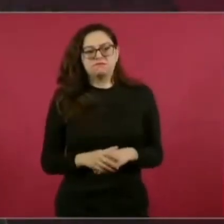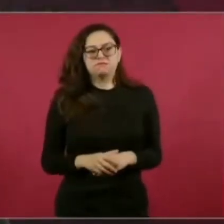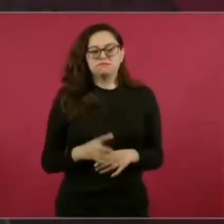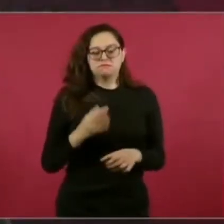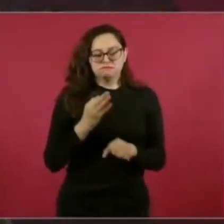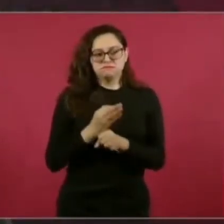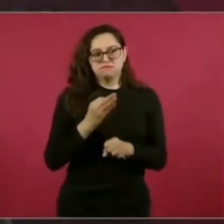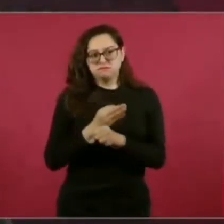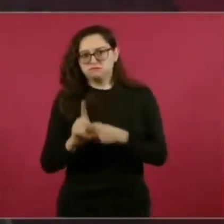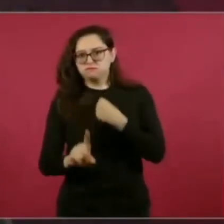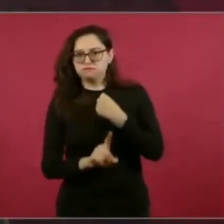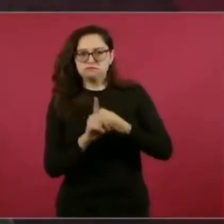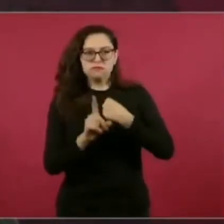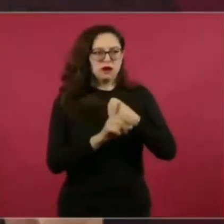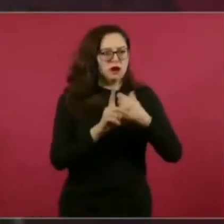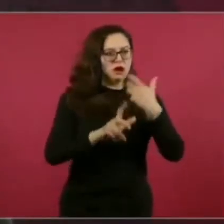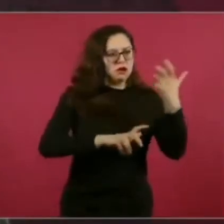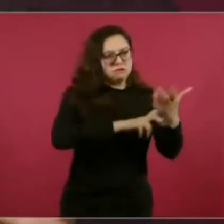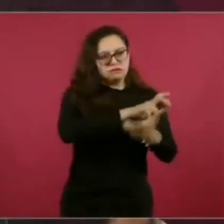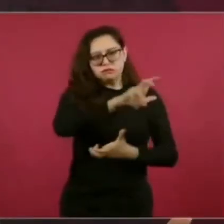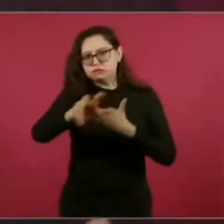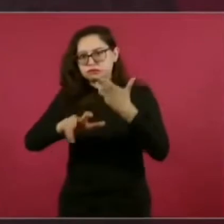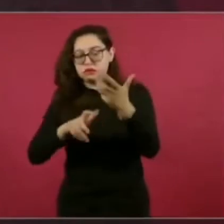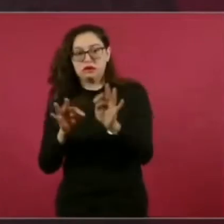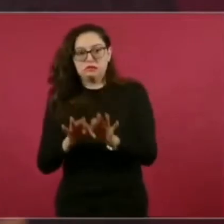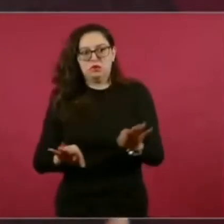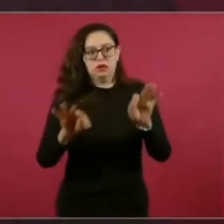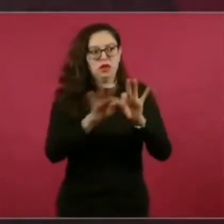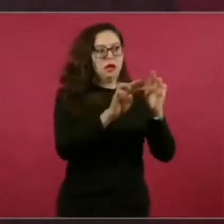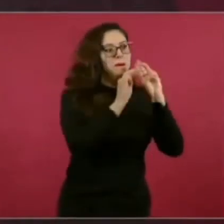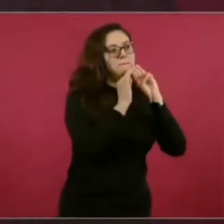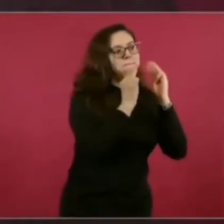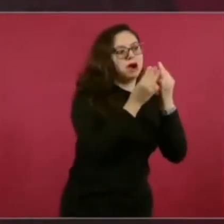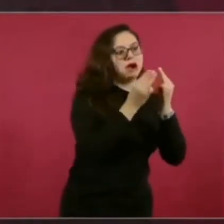tenían ellos que cuidar que no se enfrentaran los grupos.